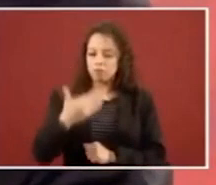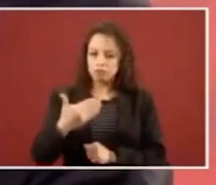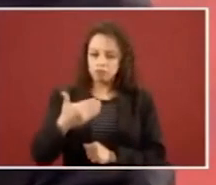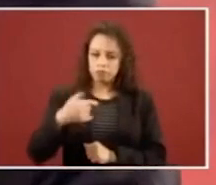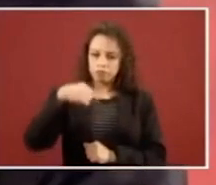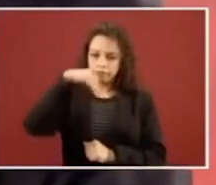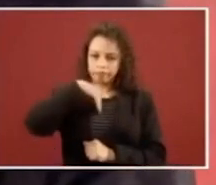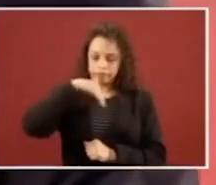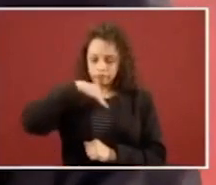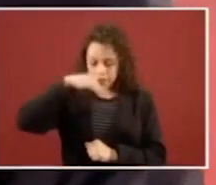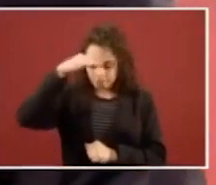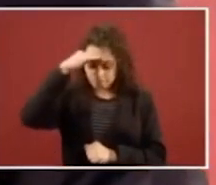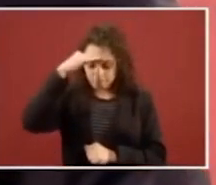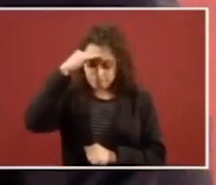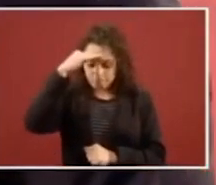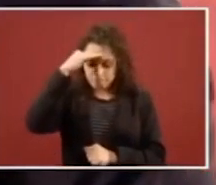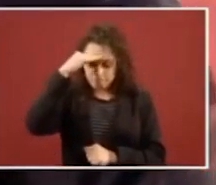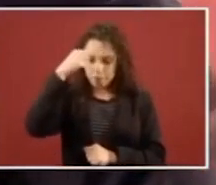Se está avanzando,